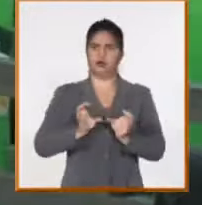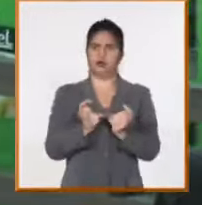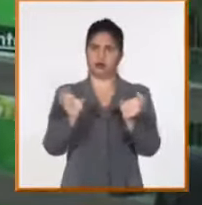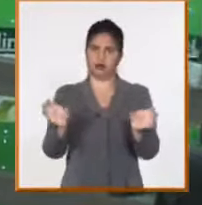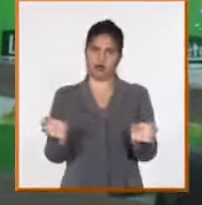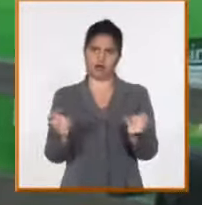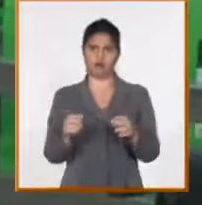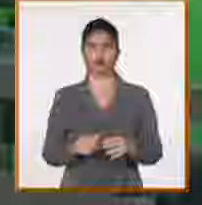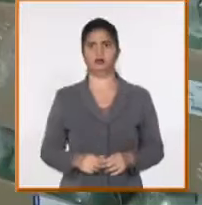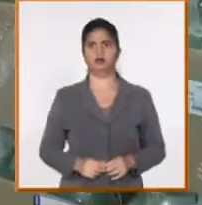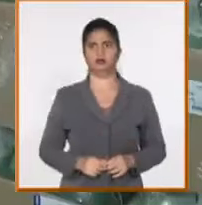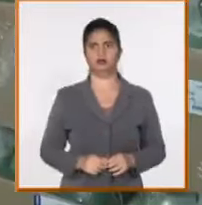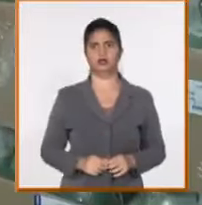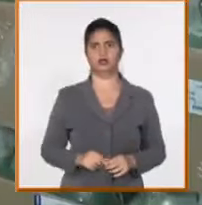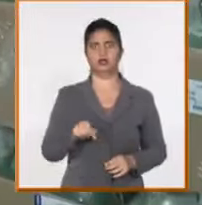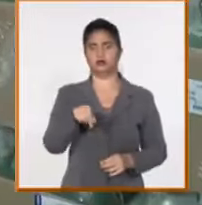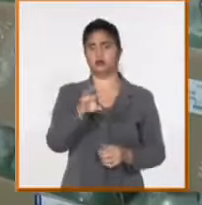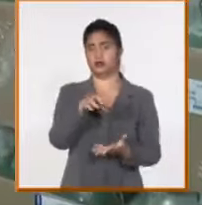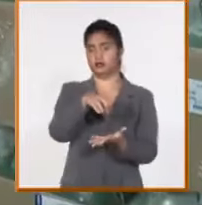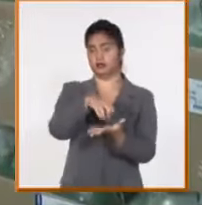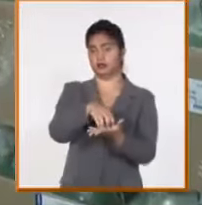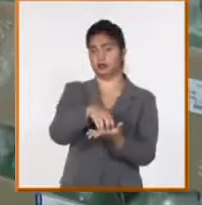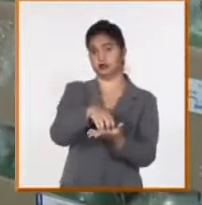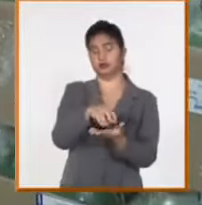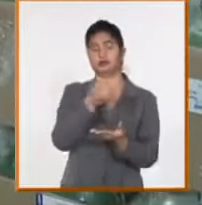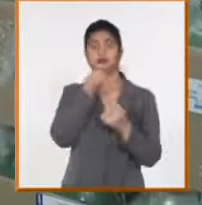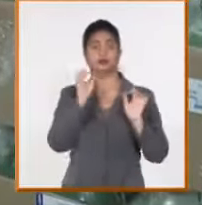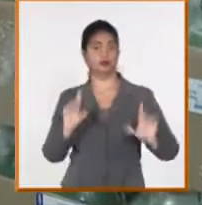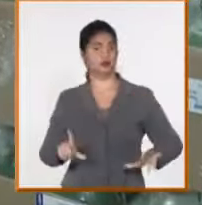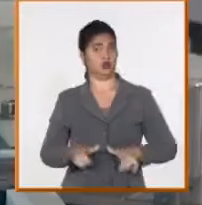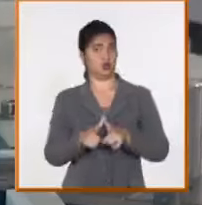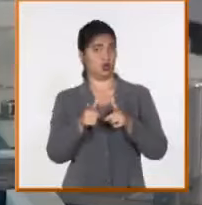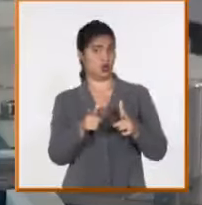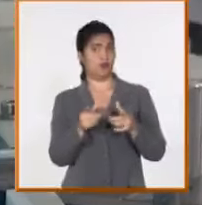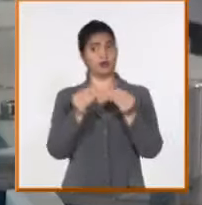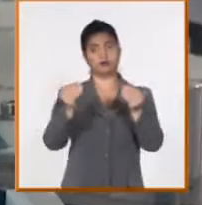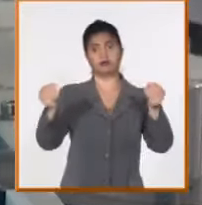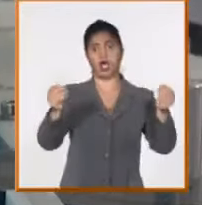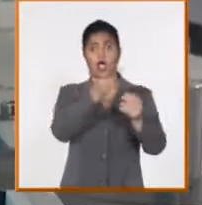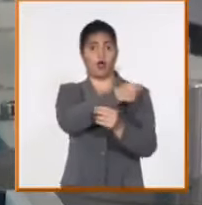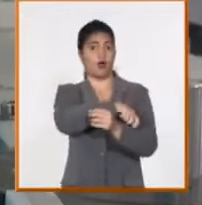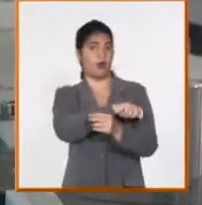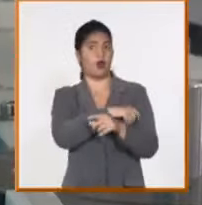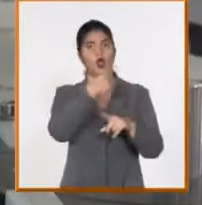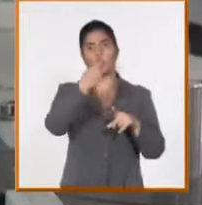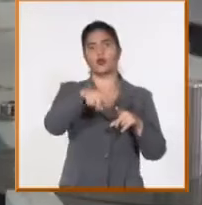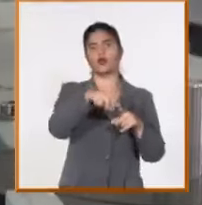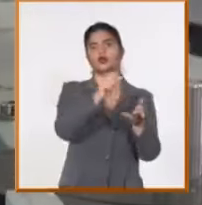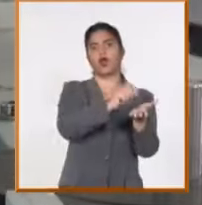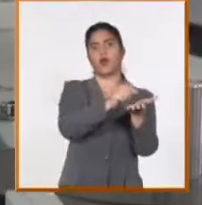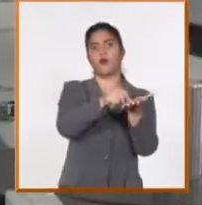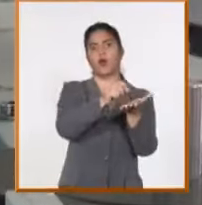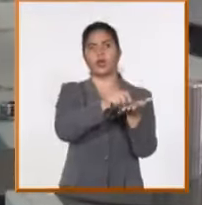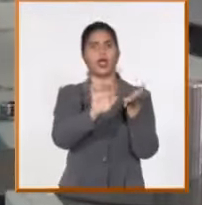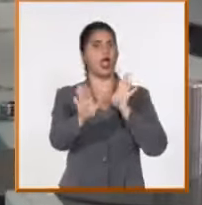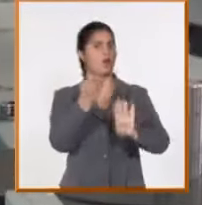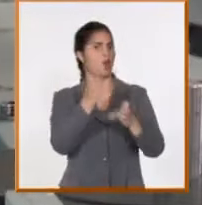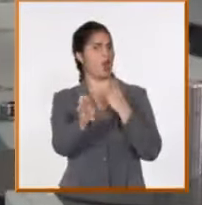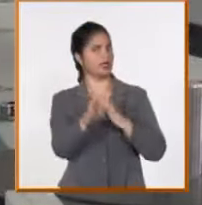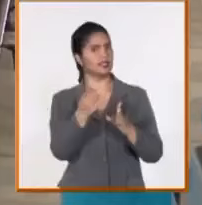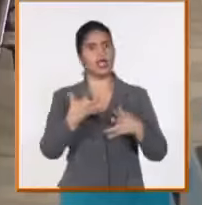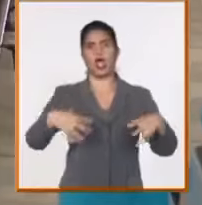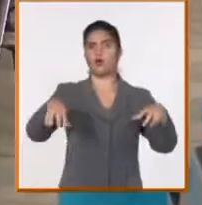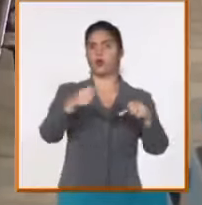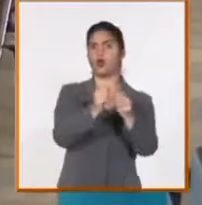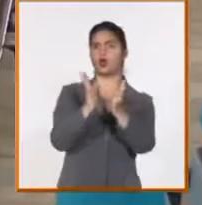la cumplir un poco más con la demanda de este producto en el país No solamente del detente líquido para frear hemos podido producir más de 300